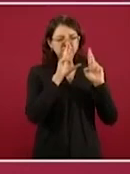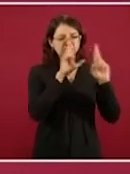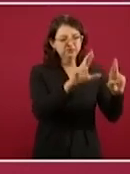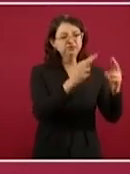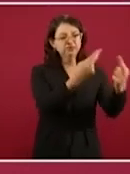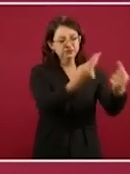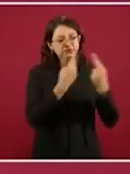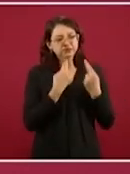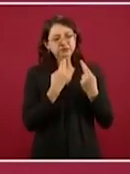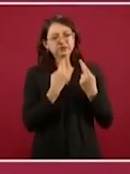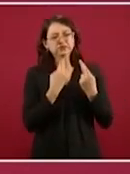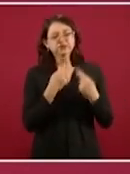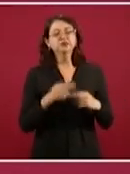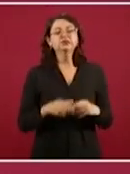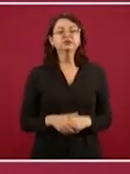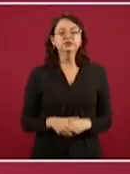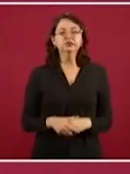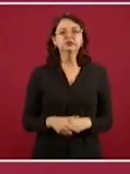de